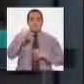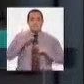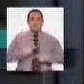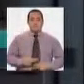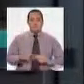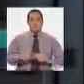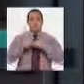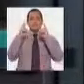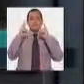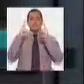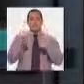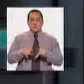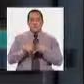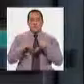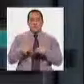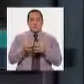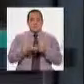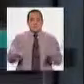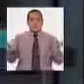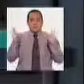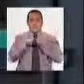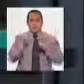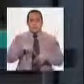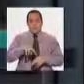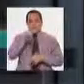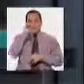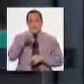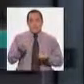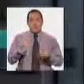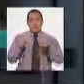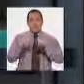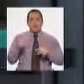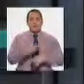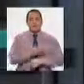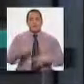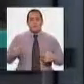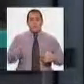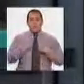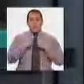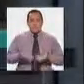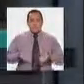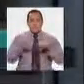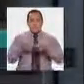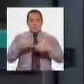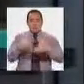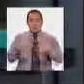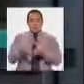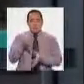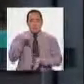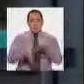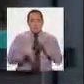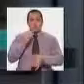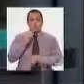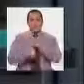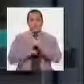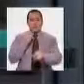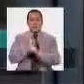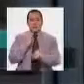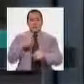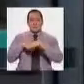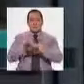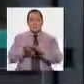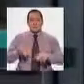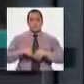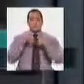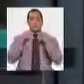en temas de tal trascendencia nacional, cuando el Estado en su conjunto es llevado a juicio internacional en una